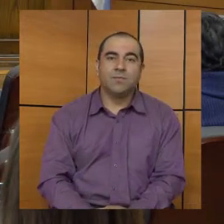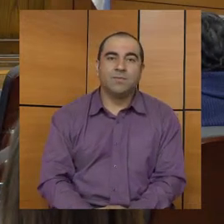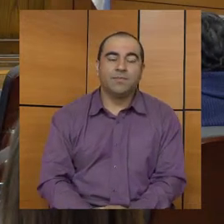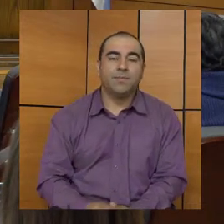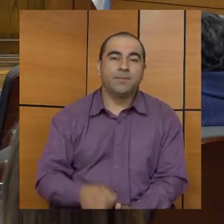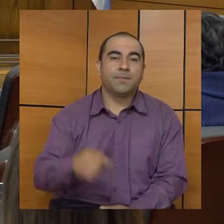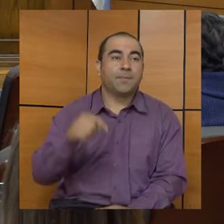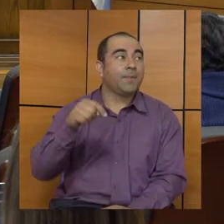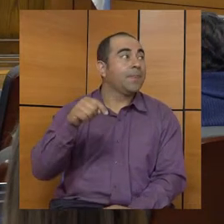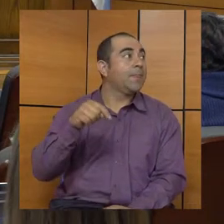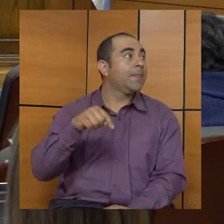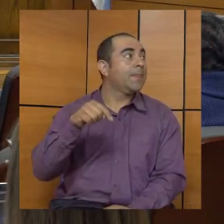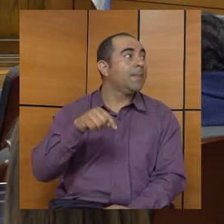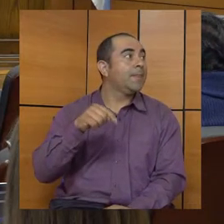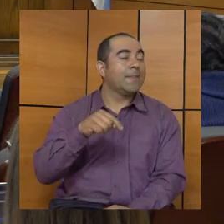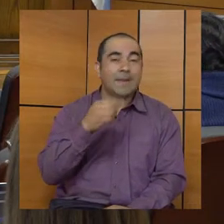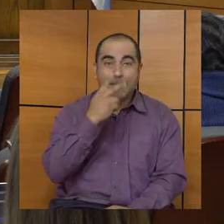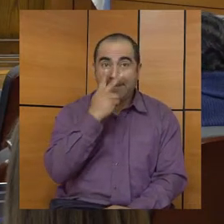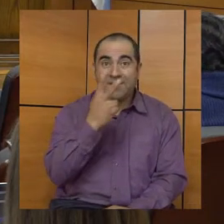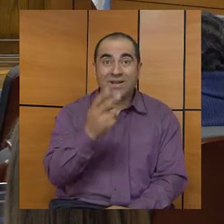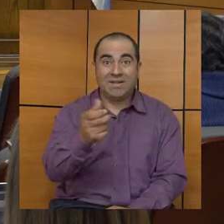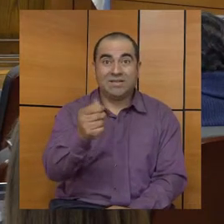Para ver el...